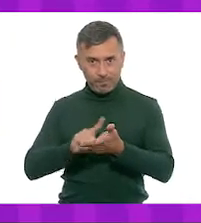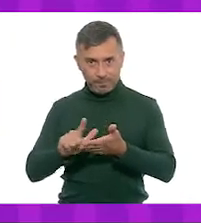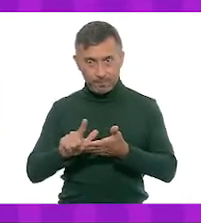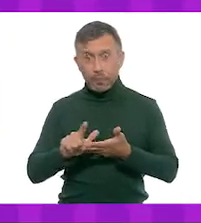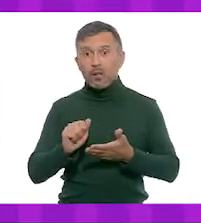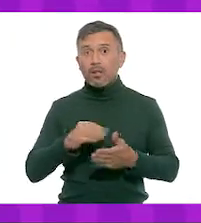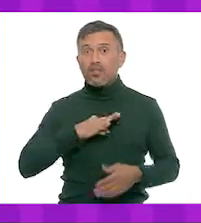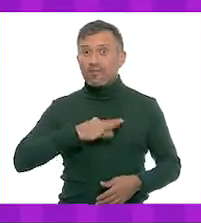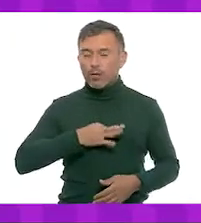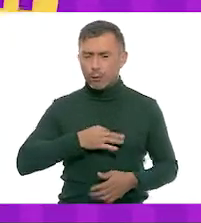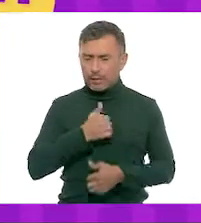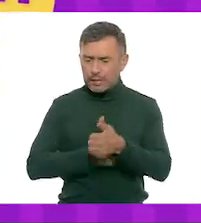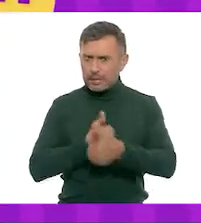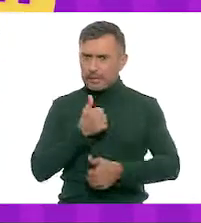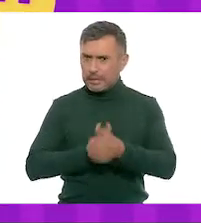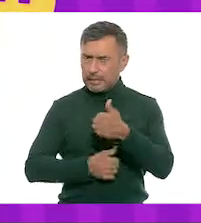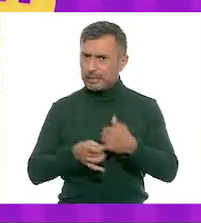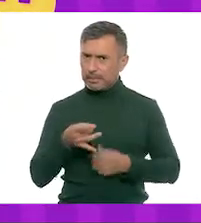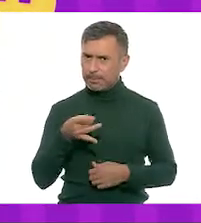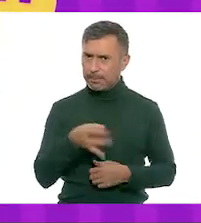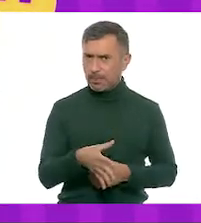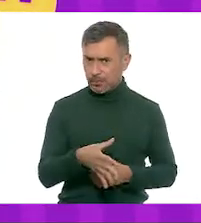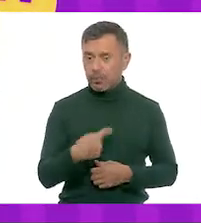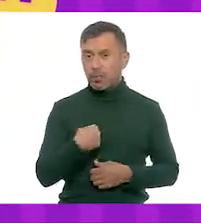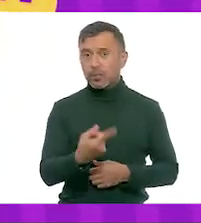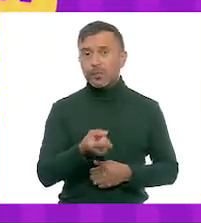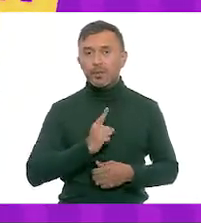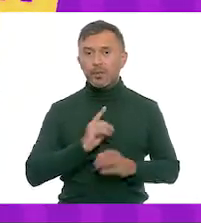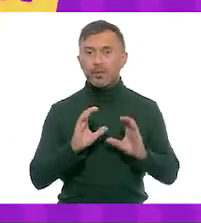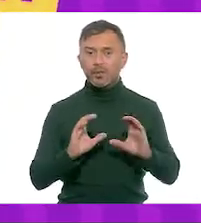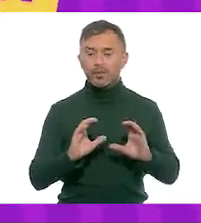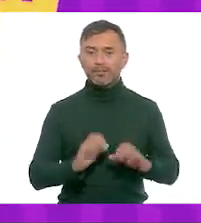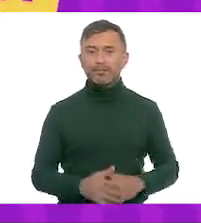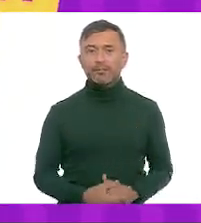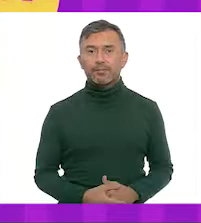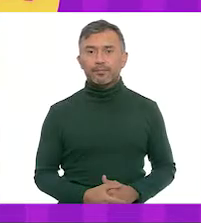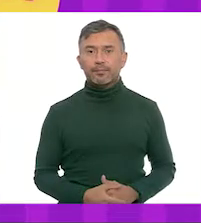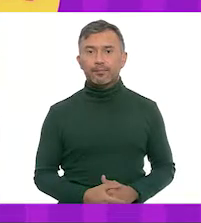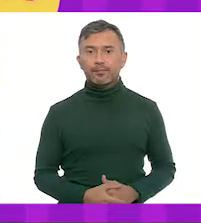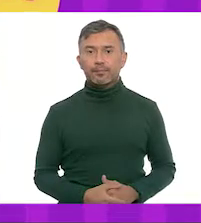virus, cuidándonos los unos a los otros.